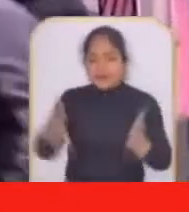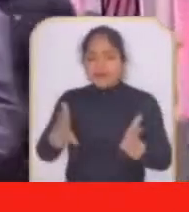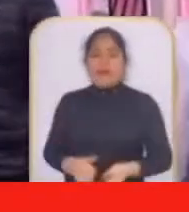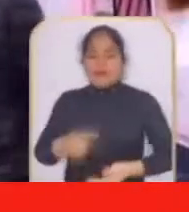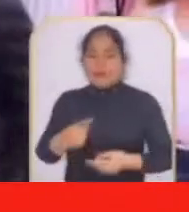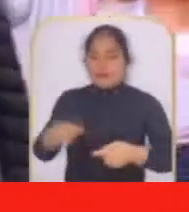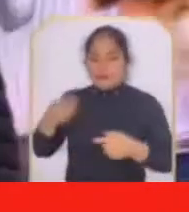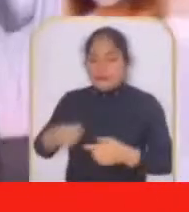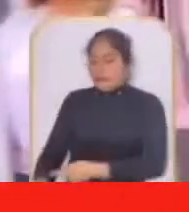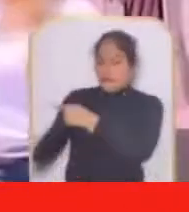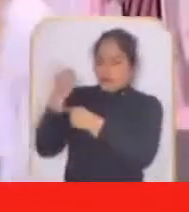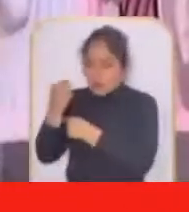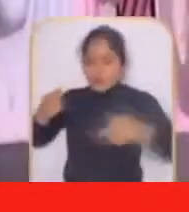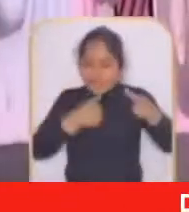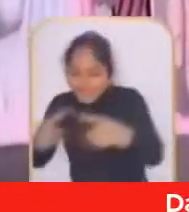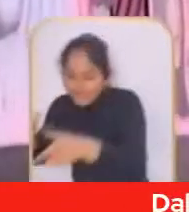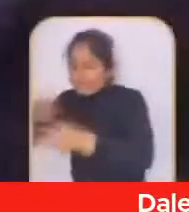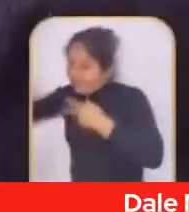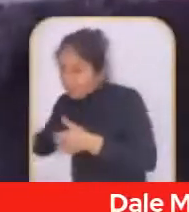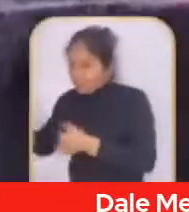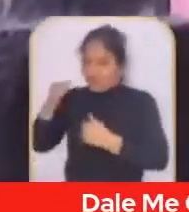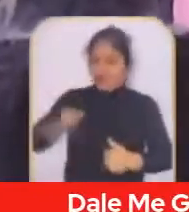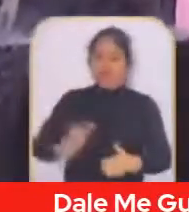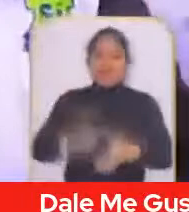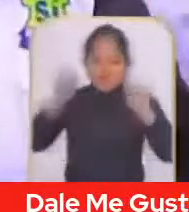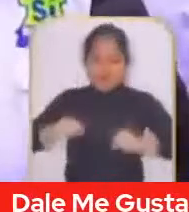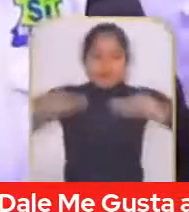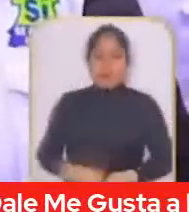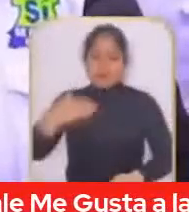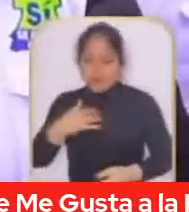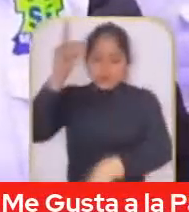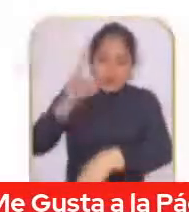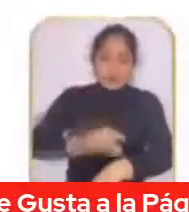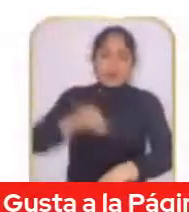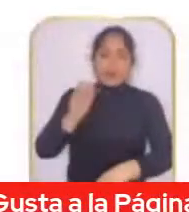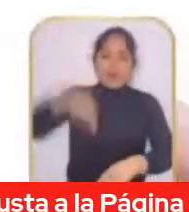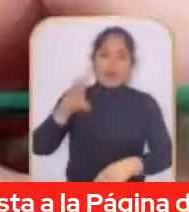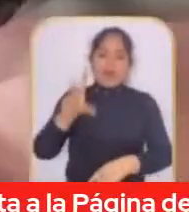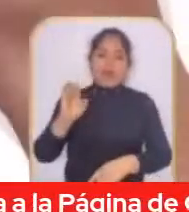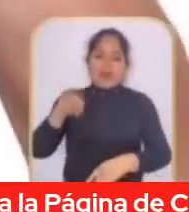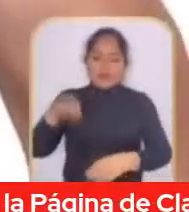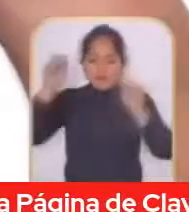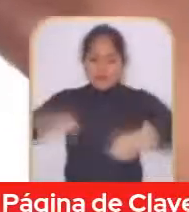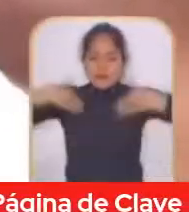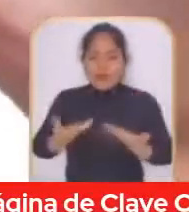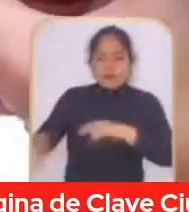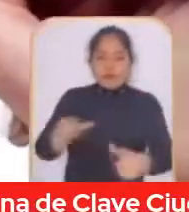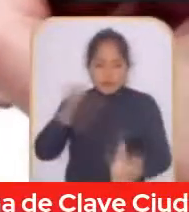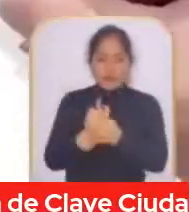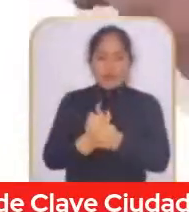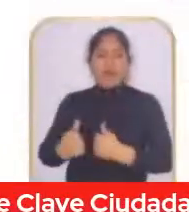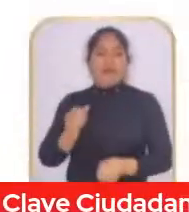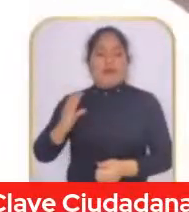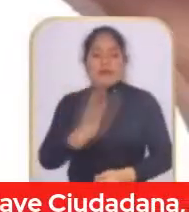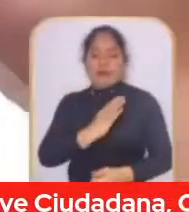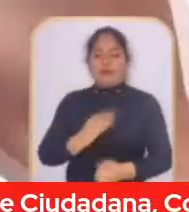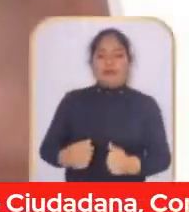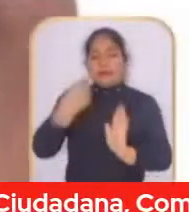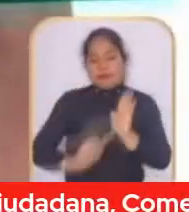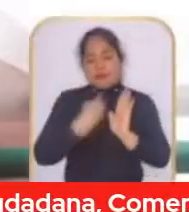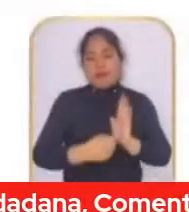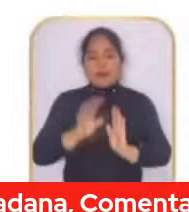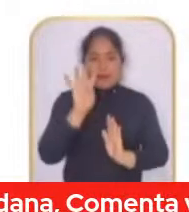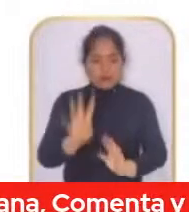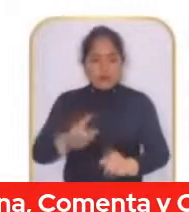aulas inteligentes y reforzar la seguridad ciudadana. ¡Sí, sí se puede! Soy el doctor John León y... ¡Sí se puede, Callao! Marca las torres de Sí se